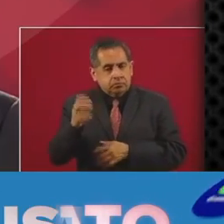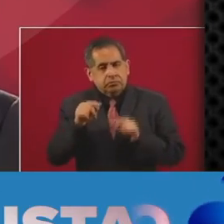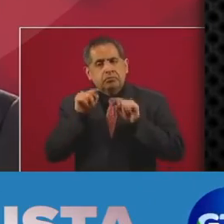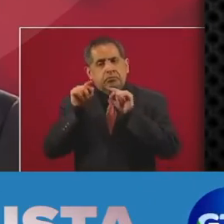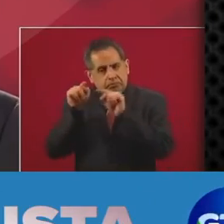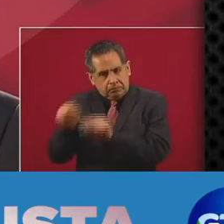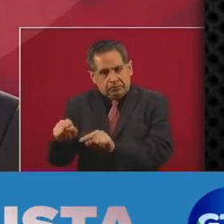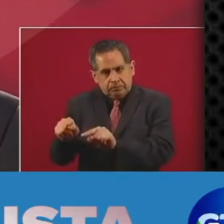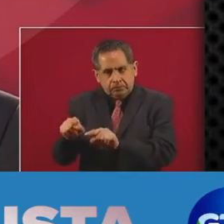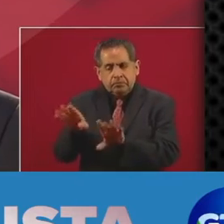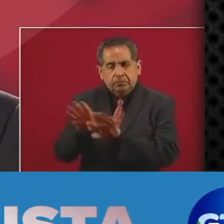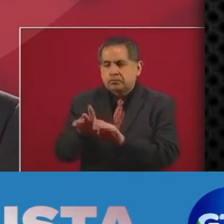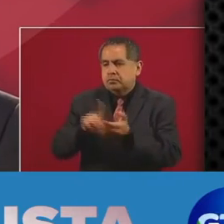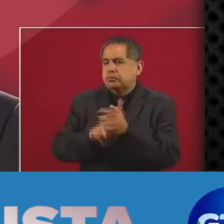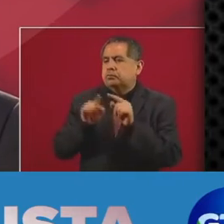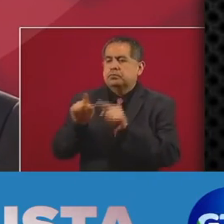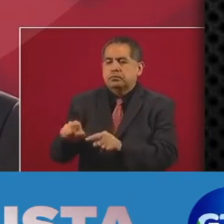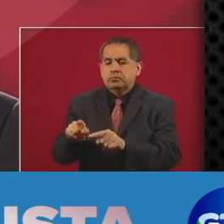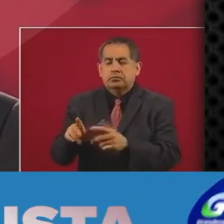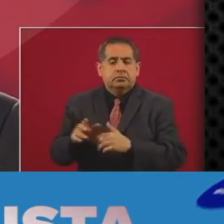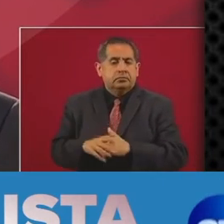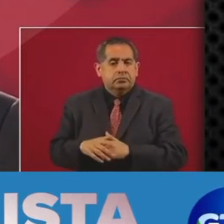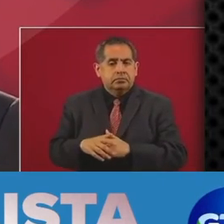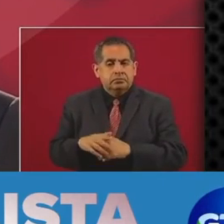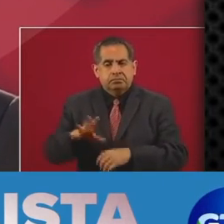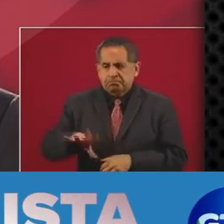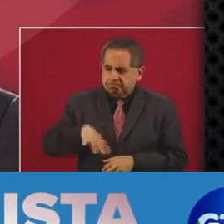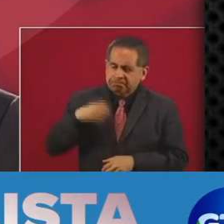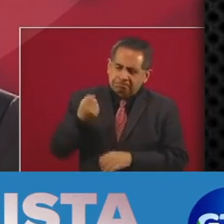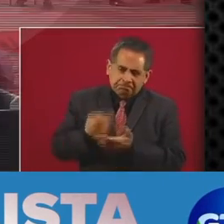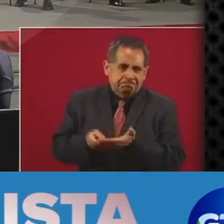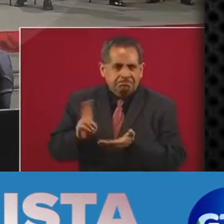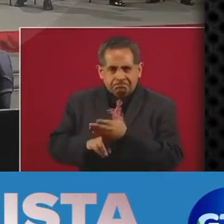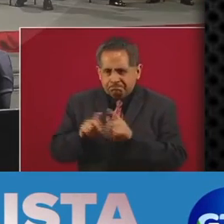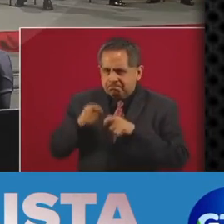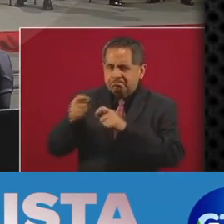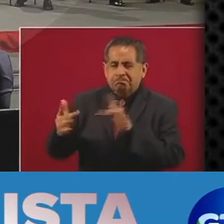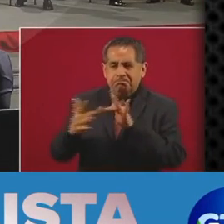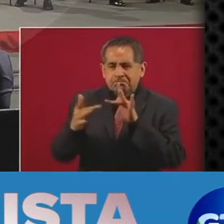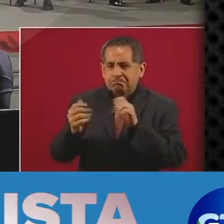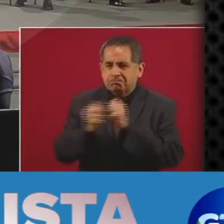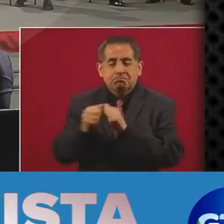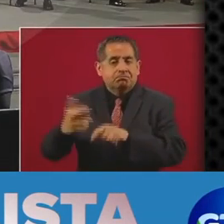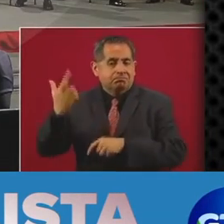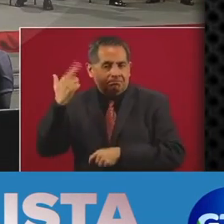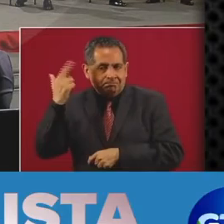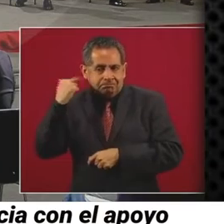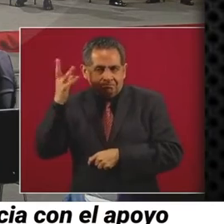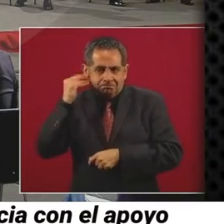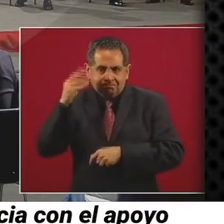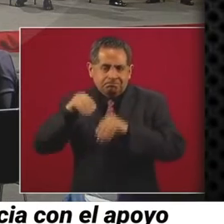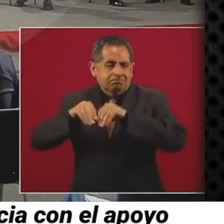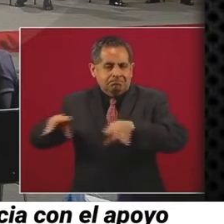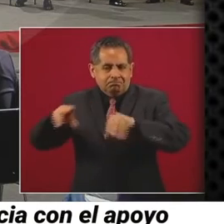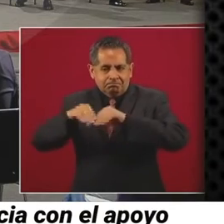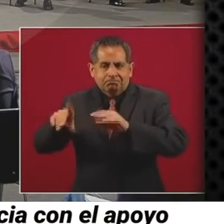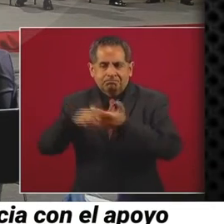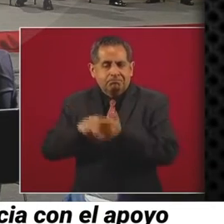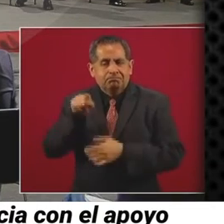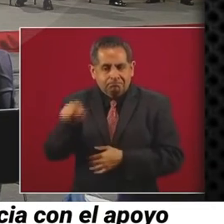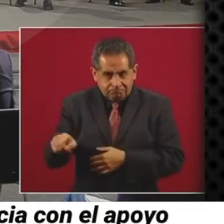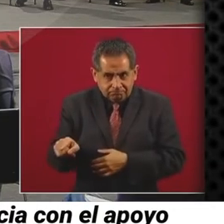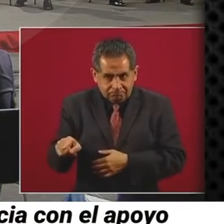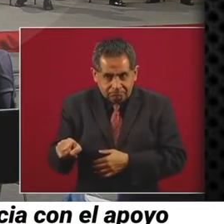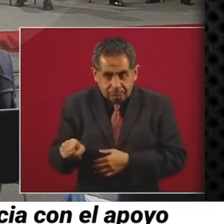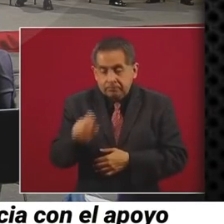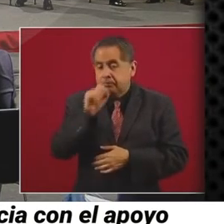será también auxiliada mediante el contenido por televisión abierta a través de Televisa, TV Azteca, Imagen y Multimedios, que estarán transmitiendo a